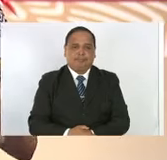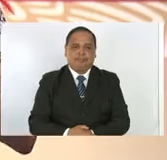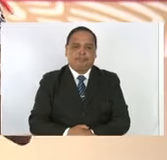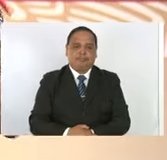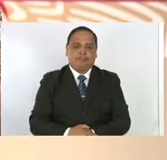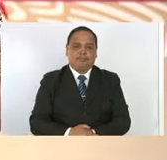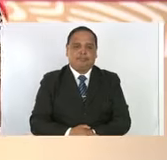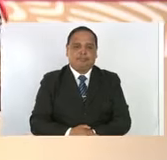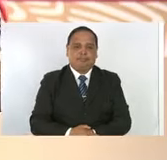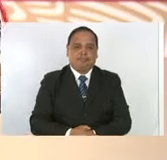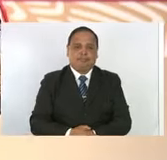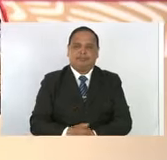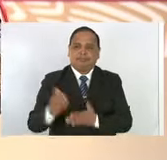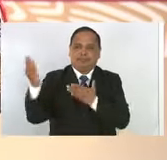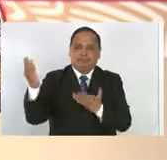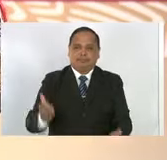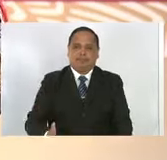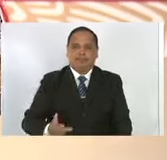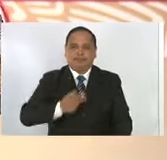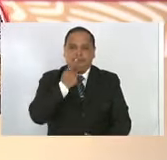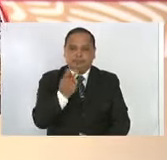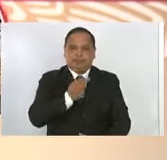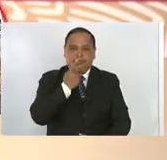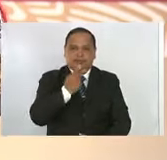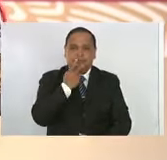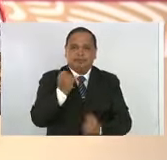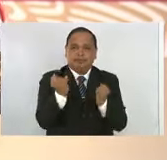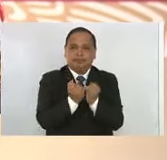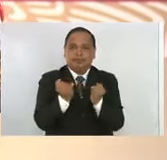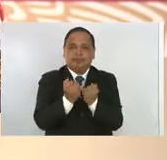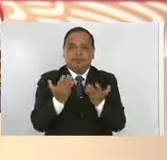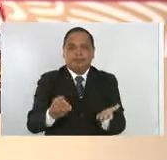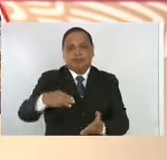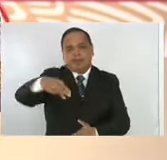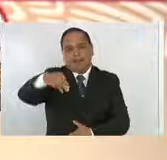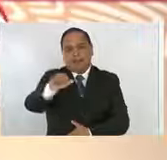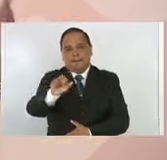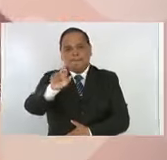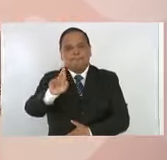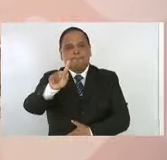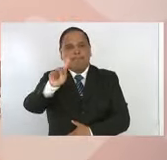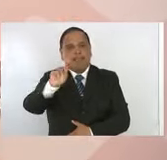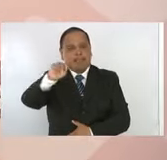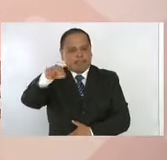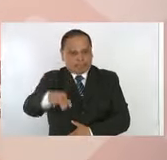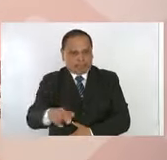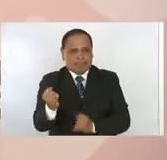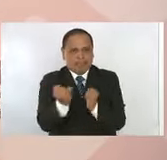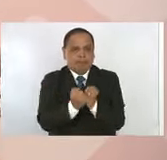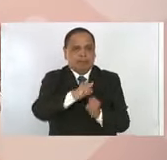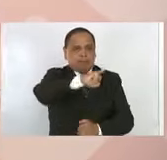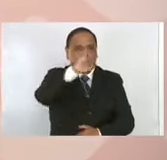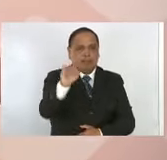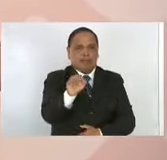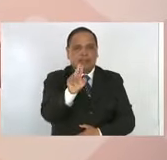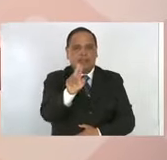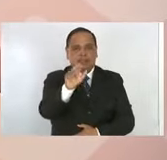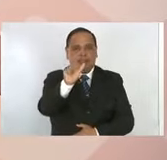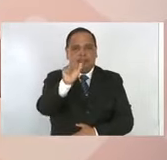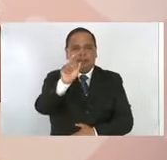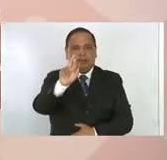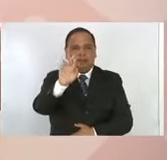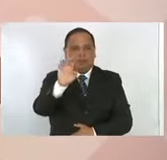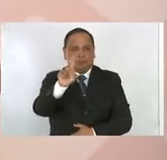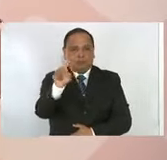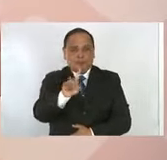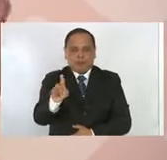hablar desde que llegó, cuando llegó, y hablar de Martí y justamente de Juárez, que es también una